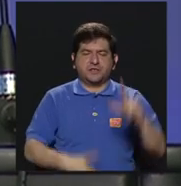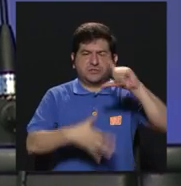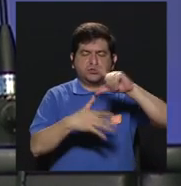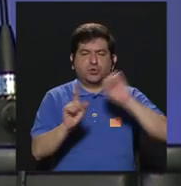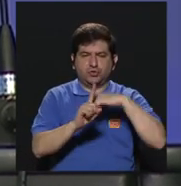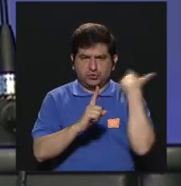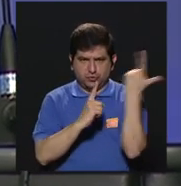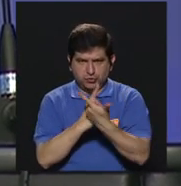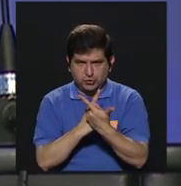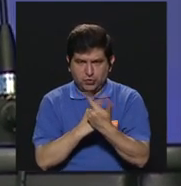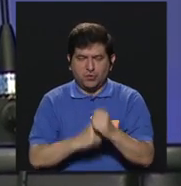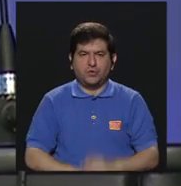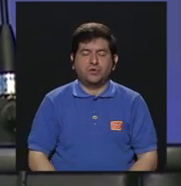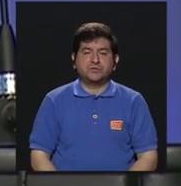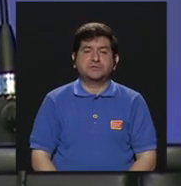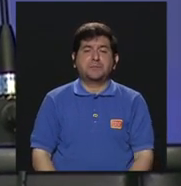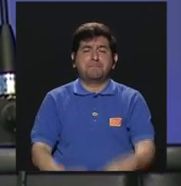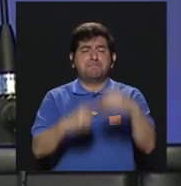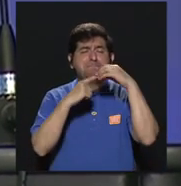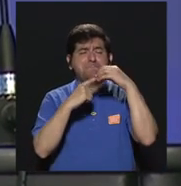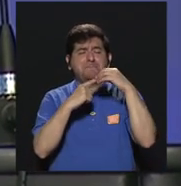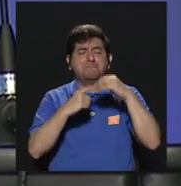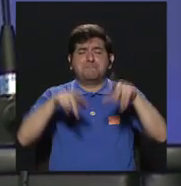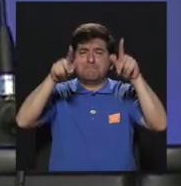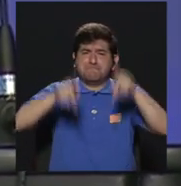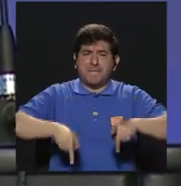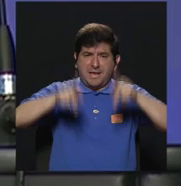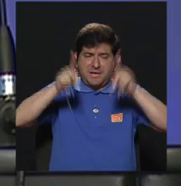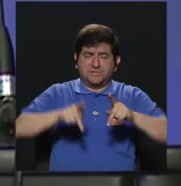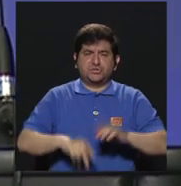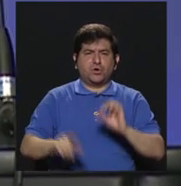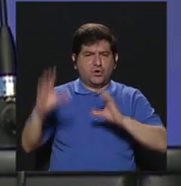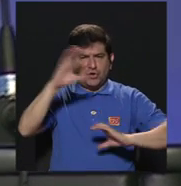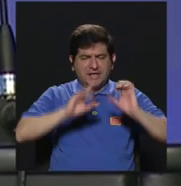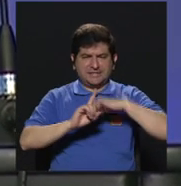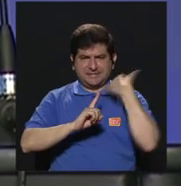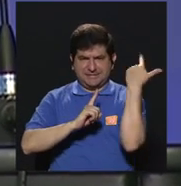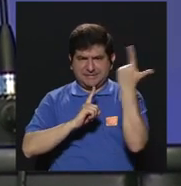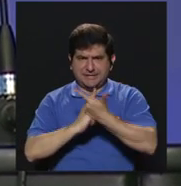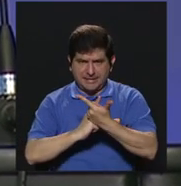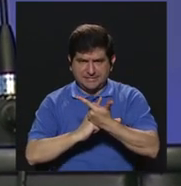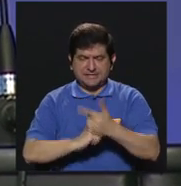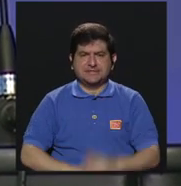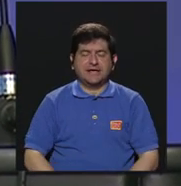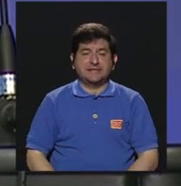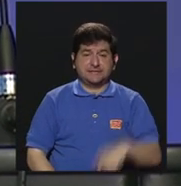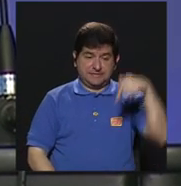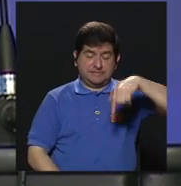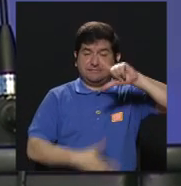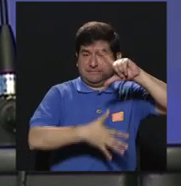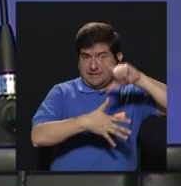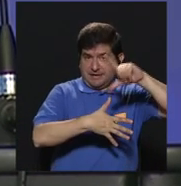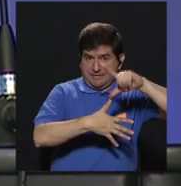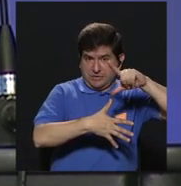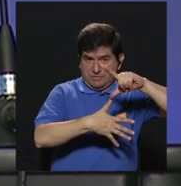Sociología a las principales personalidades de las ciencias sociales